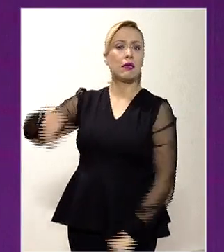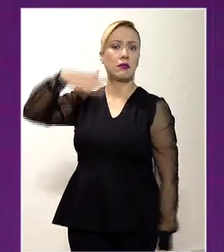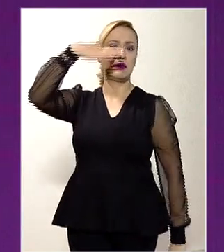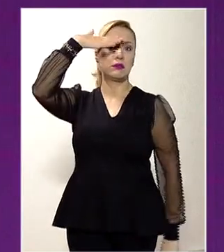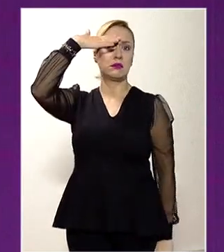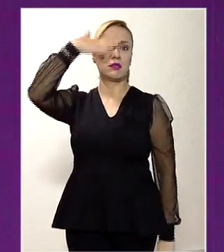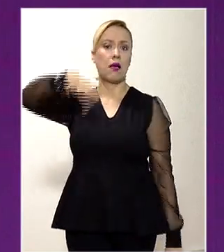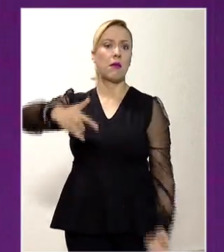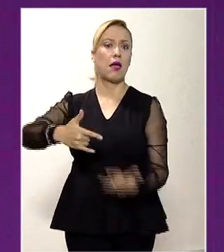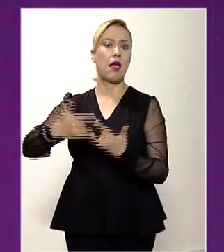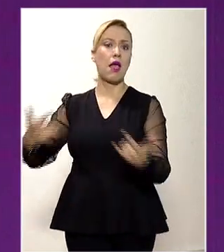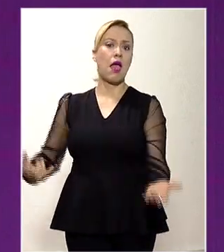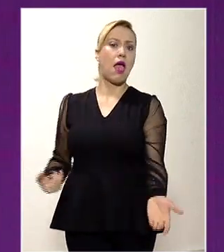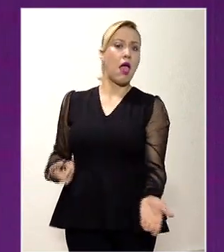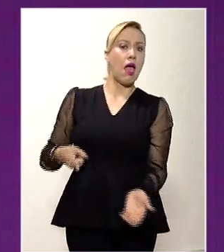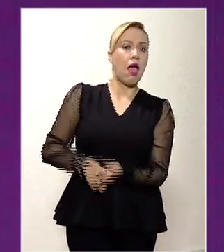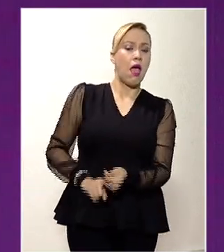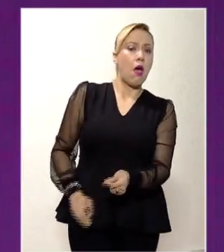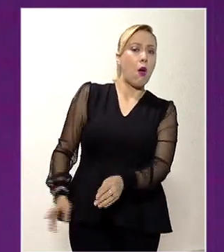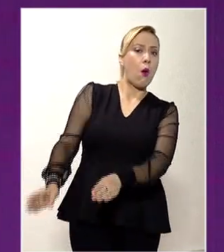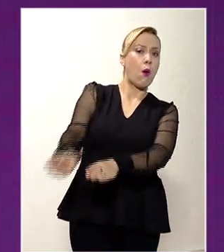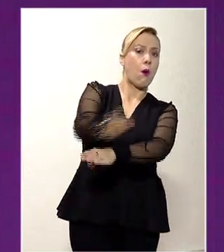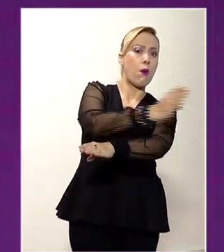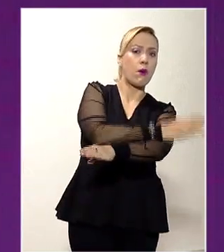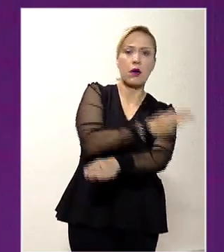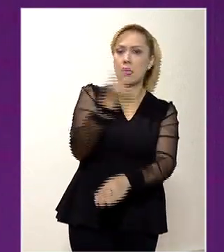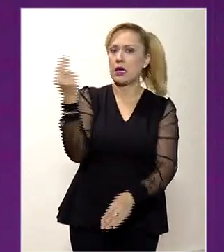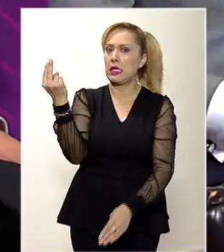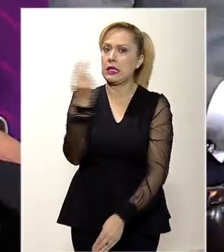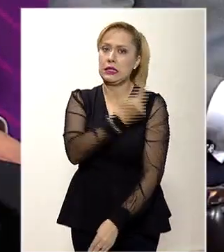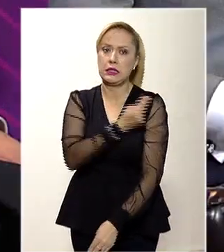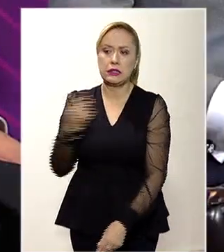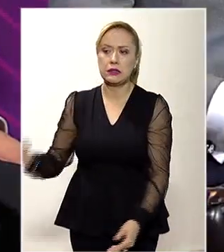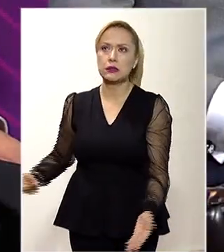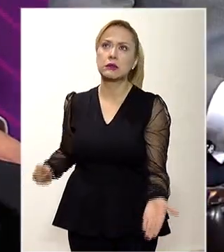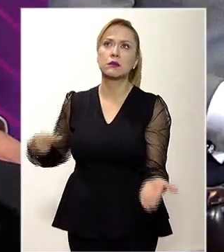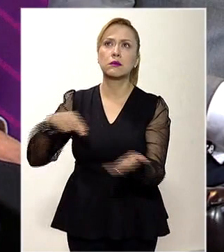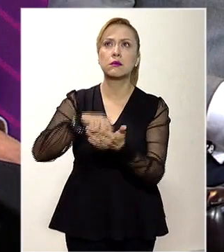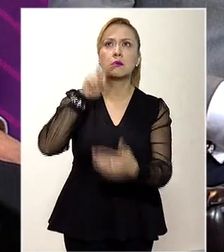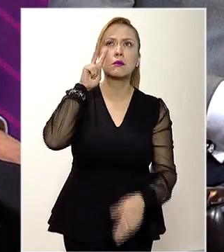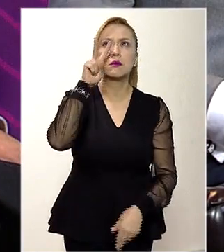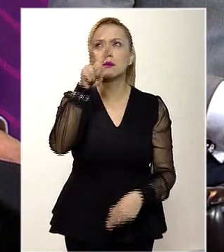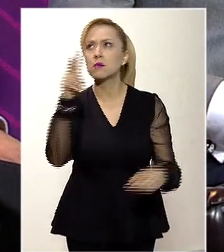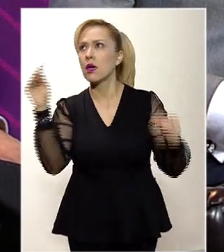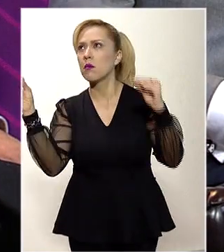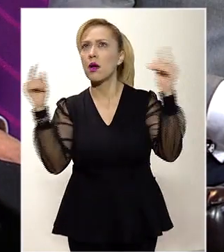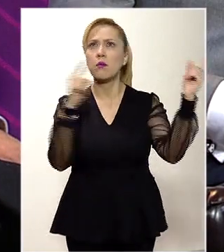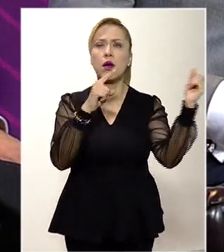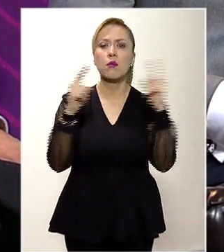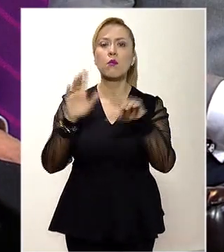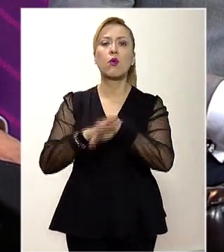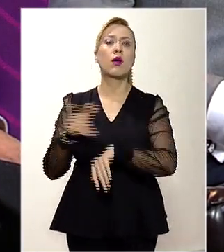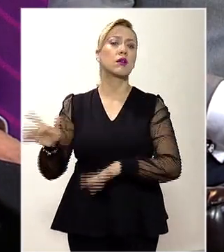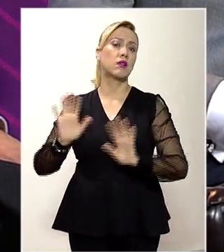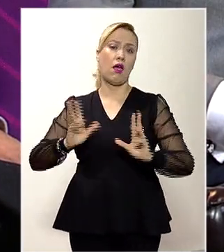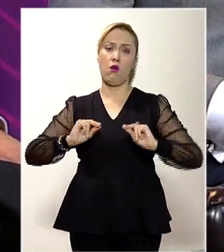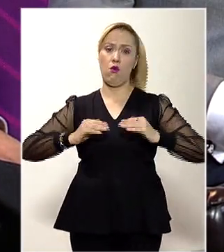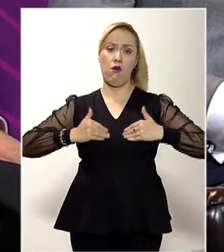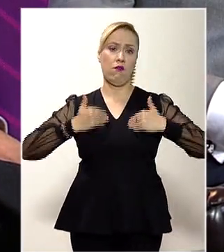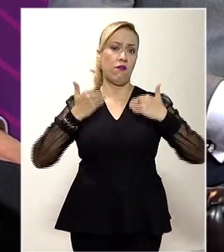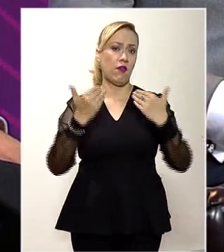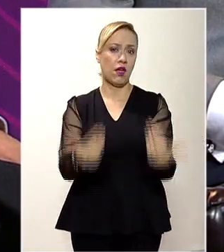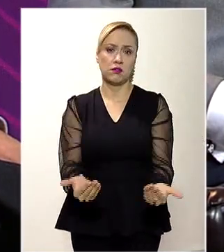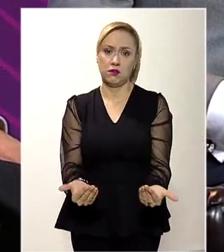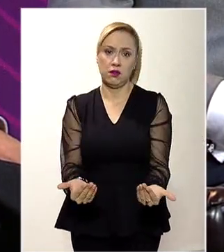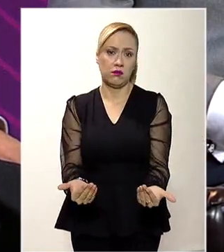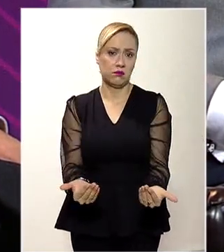estar presentes en todas las discusiones y decisiones que les afecten, ¿no? Porque ya hay mucha desconfianza, han pasado casi